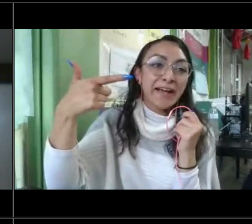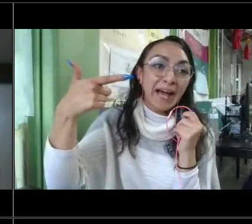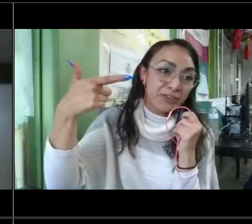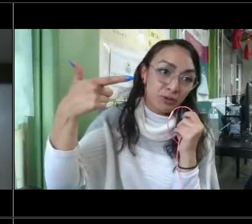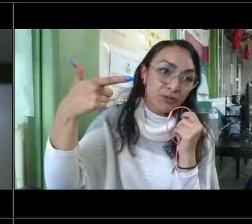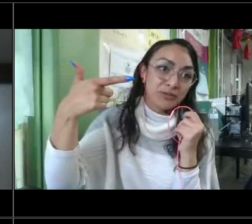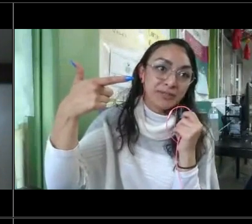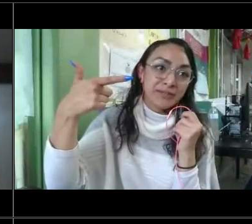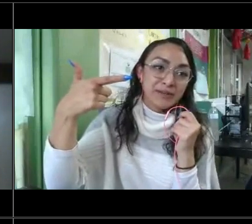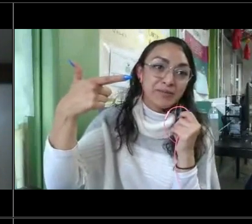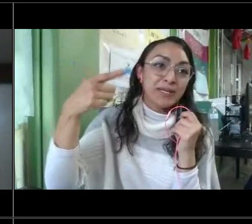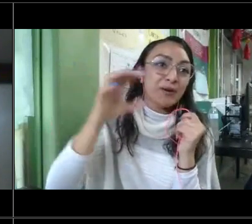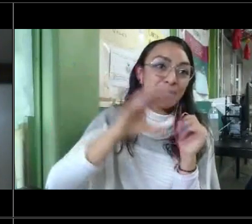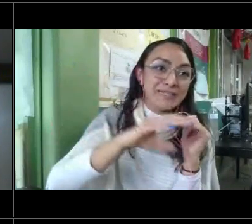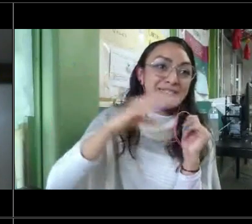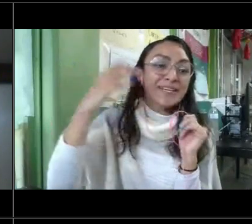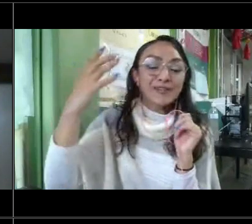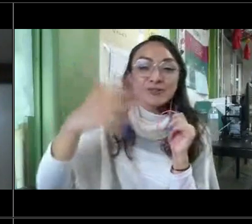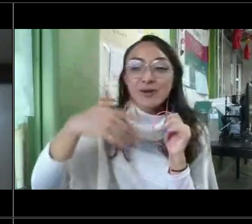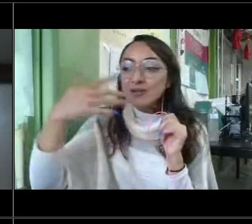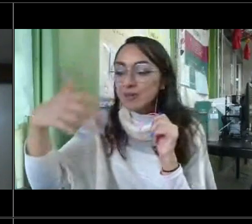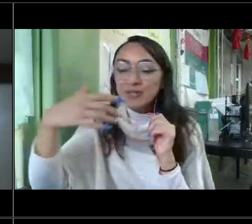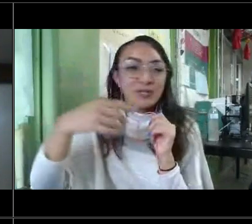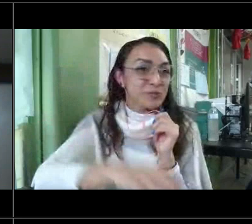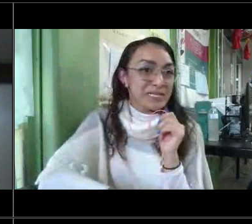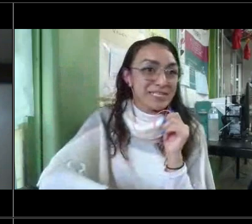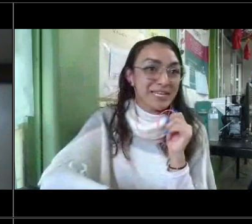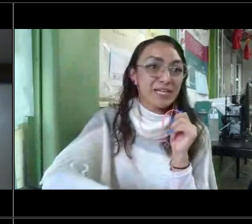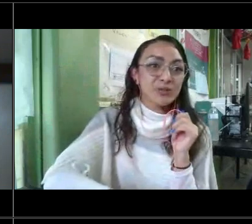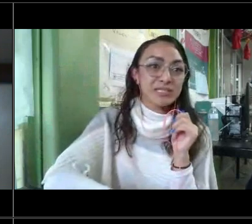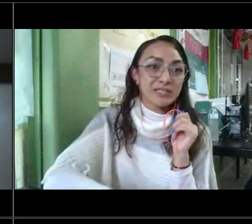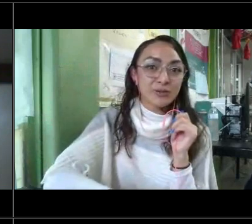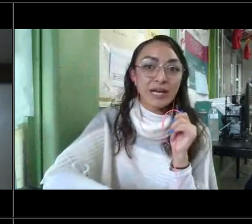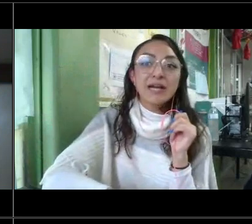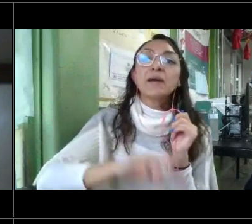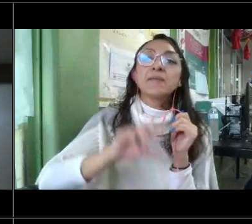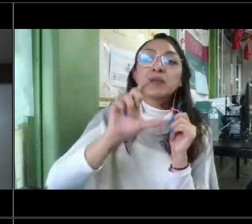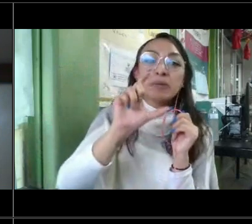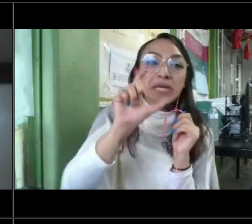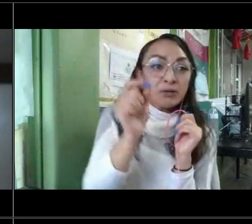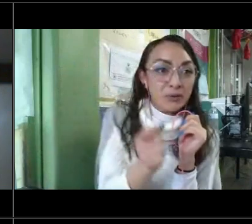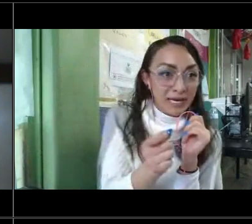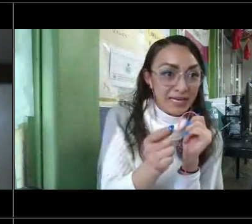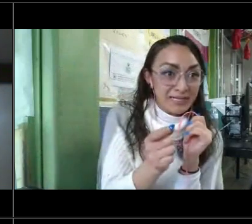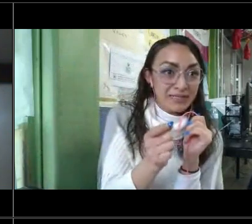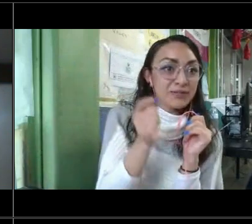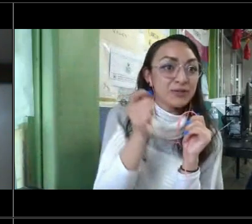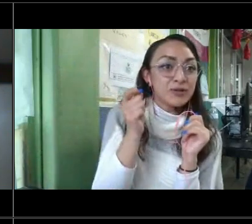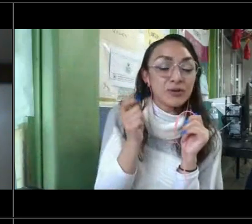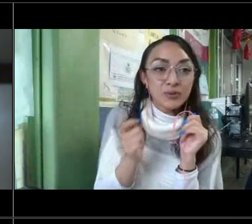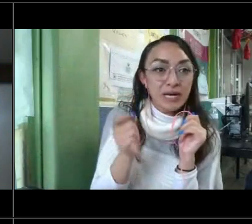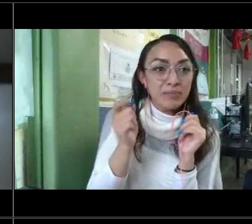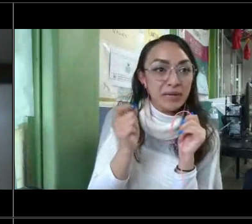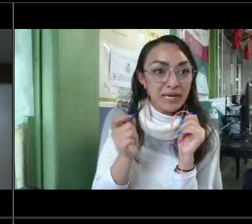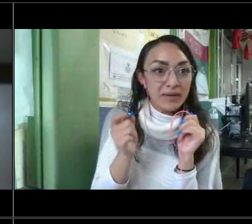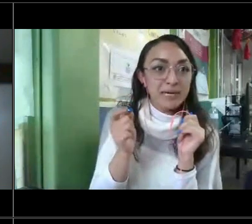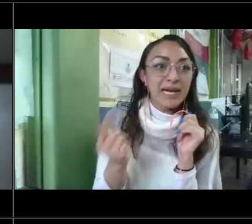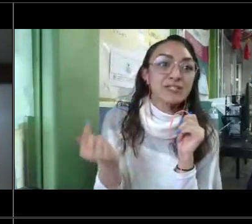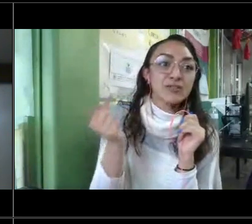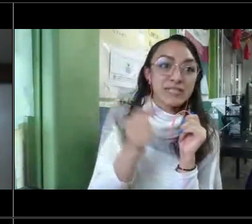digo G de gato, porque acuérdense que en los nuevos métodos para enseñar lectoescritura, vincular con